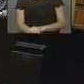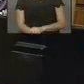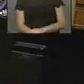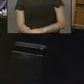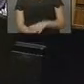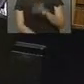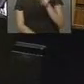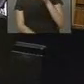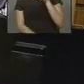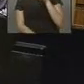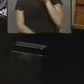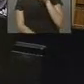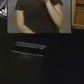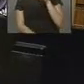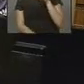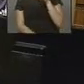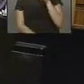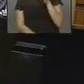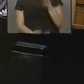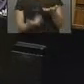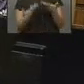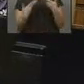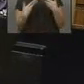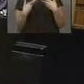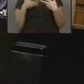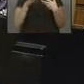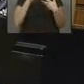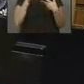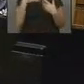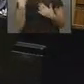el agua y el acceso a ese recurso hídrico.